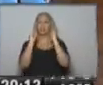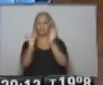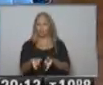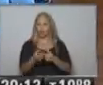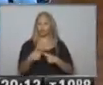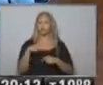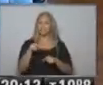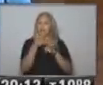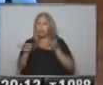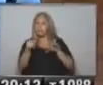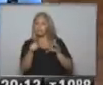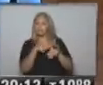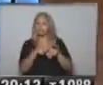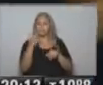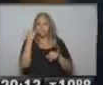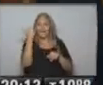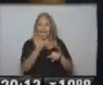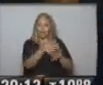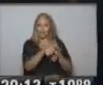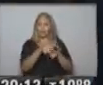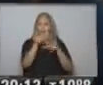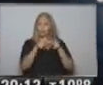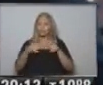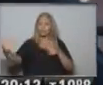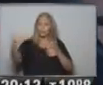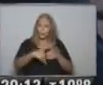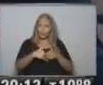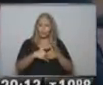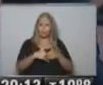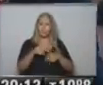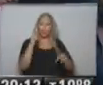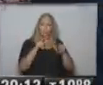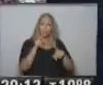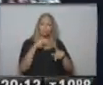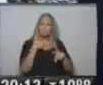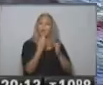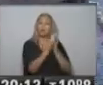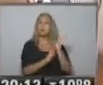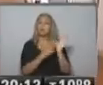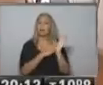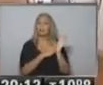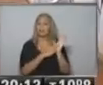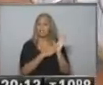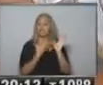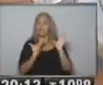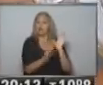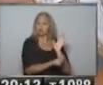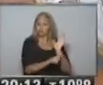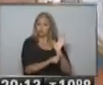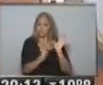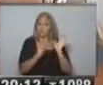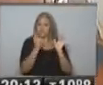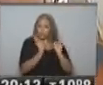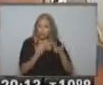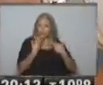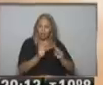ese momento ya es como que tenés todo acá mismo. La gente que recurre a buscar un papelito que quizás lo salve de alguna manera y